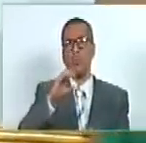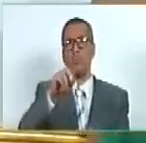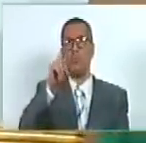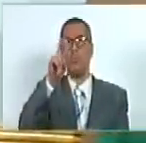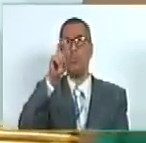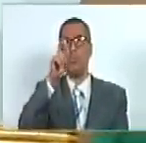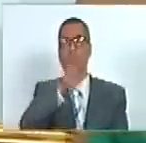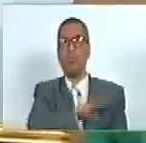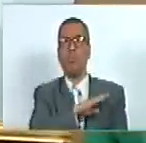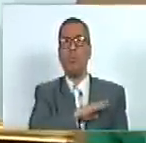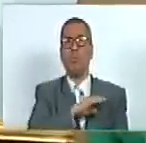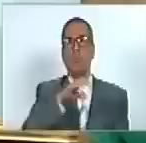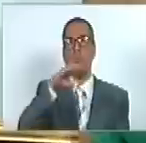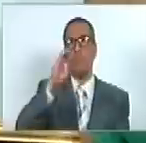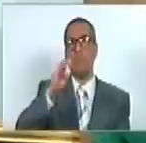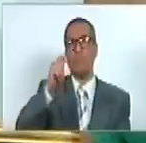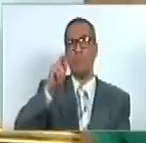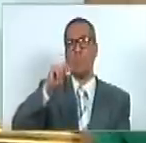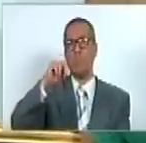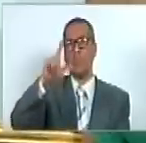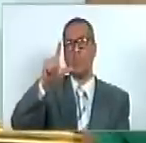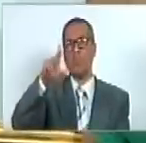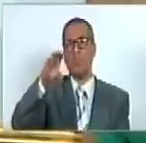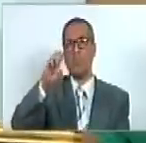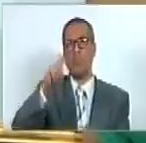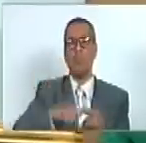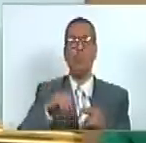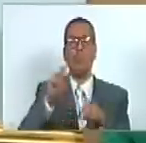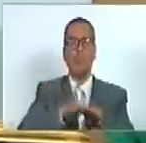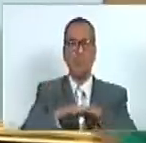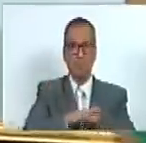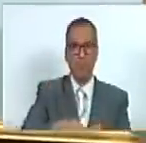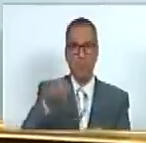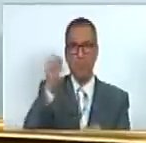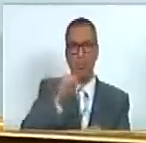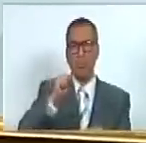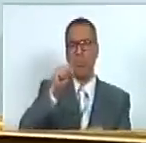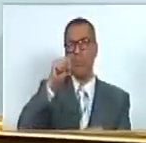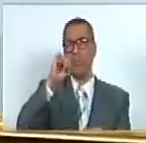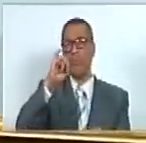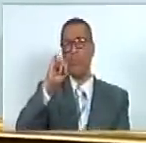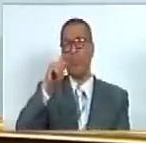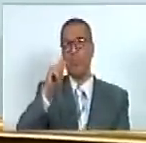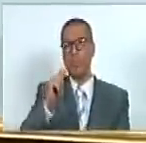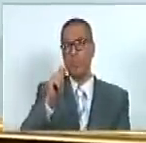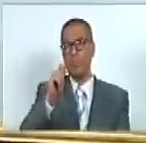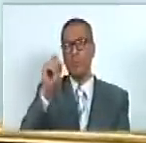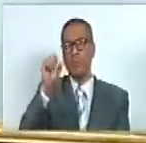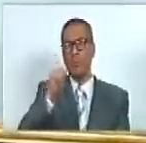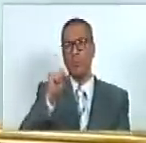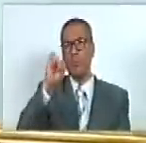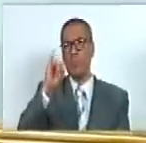Cristalex. De Citgo, perdón. Es la nueva dueña de Citgo. Y ya yo me imagino